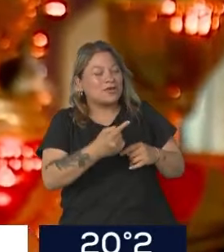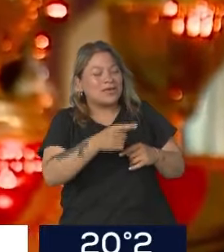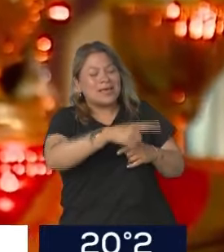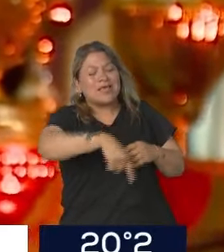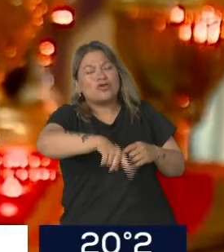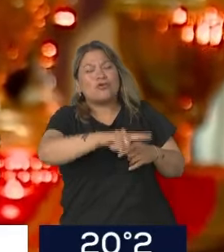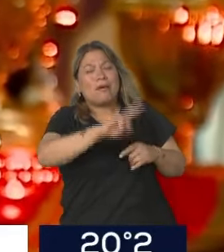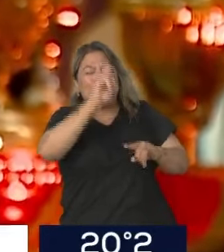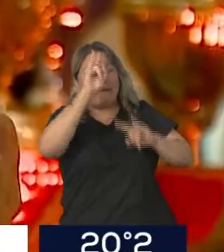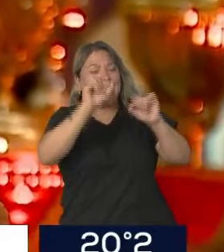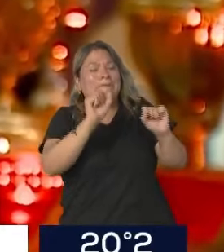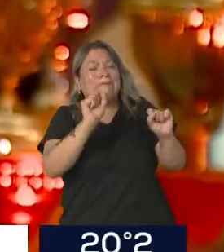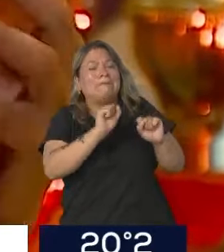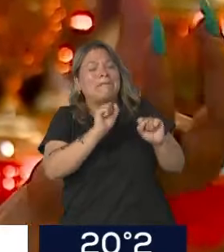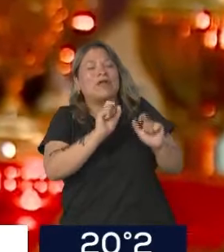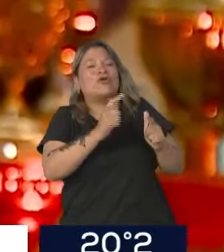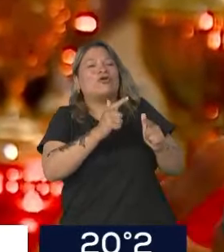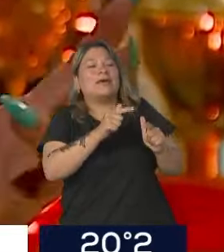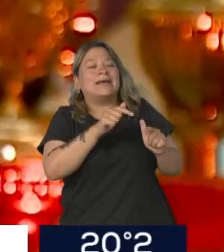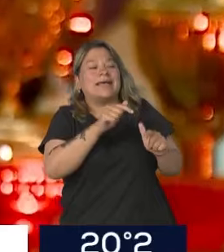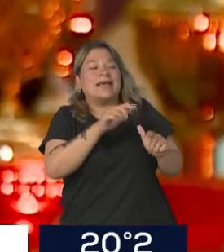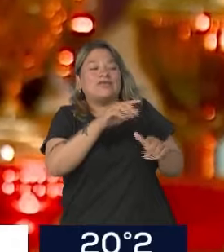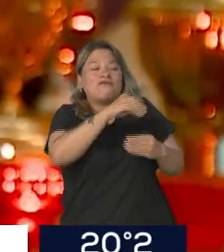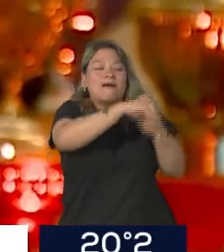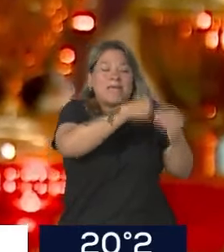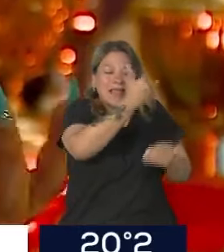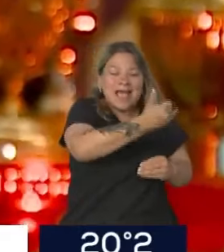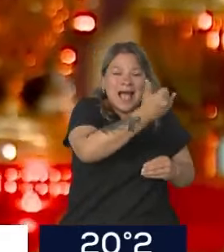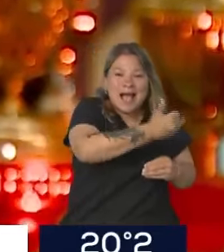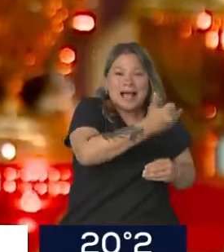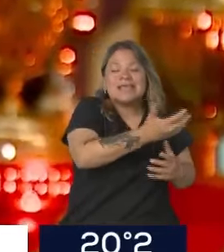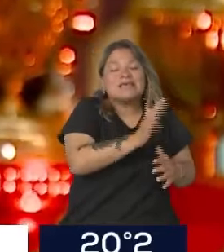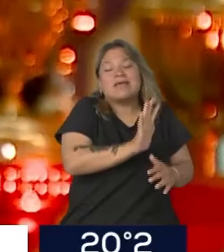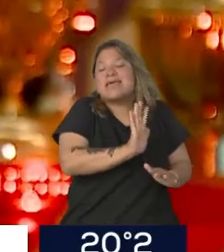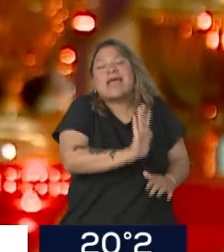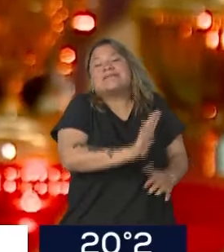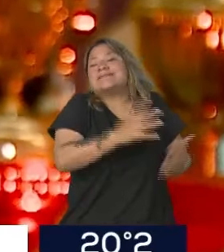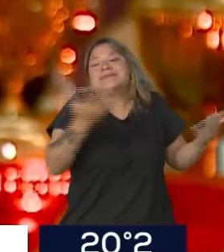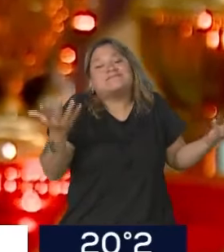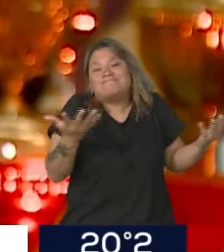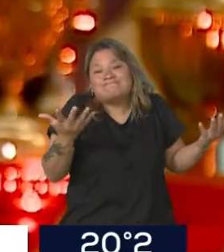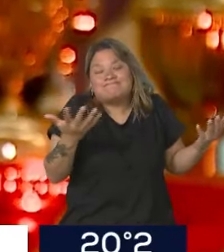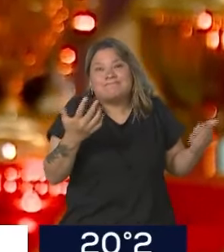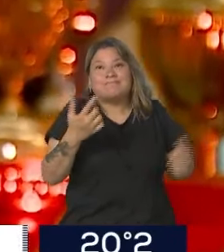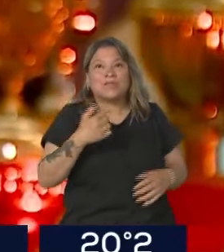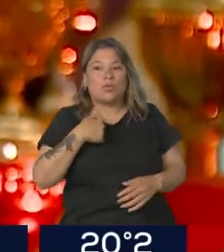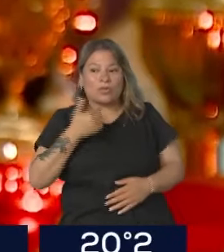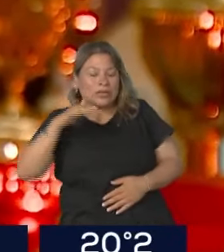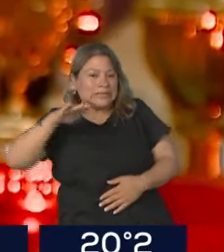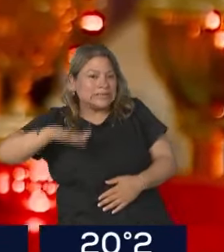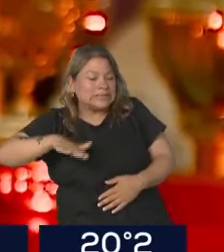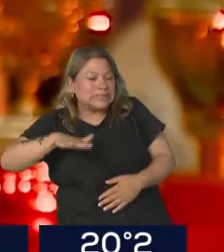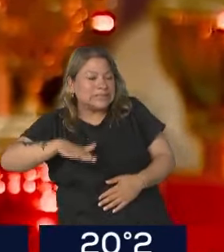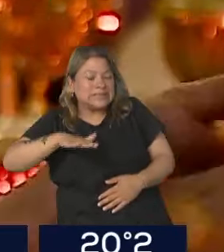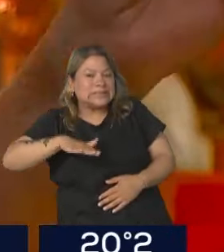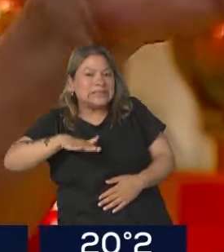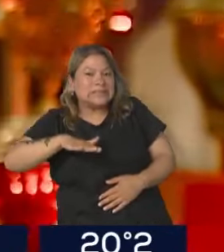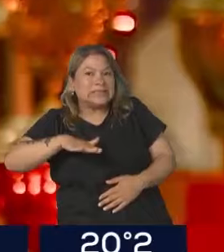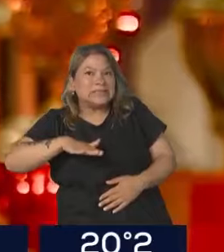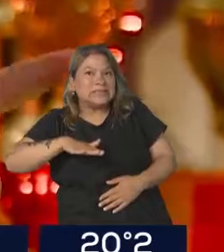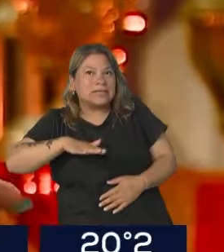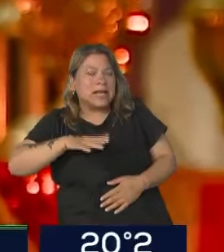maldad. Atrás de cada niño hay una historia y por eso son como son. Entonces, bueno, uno cuando es chico, por